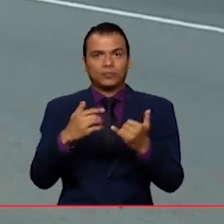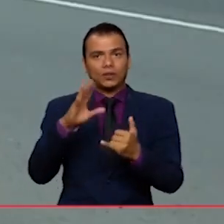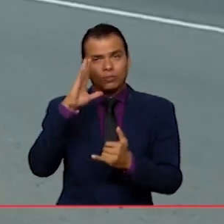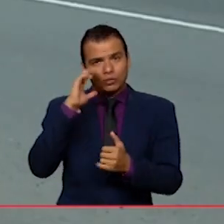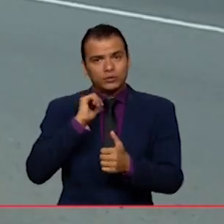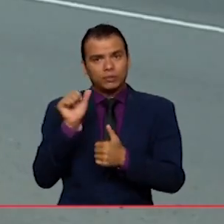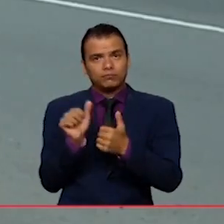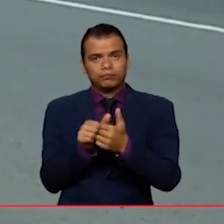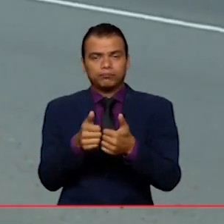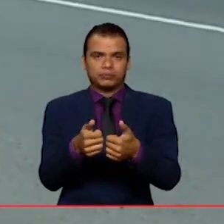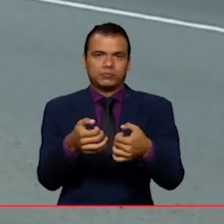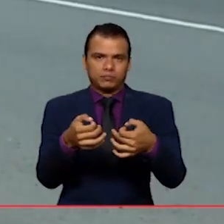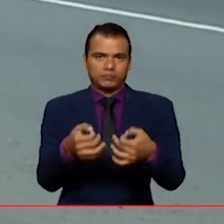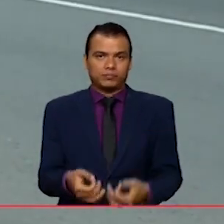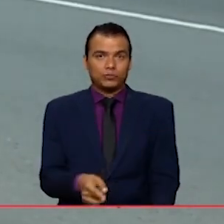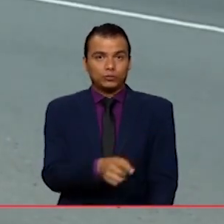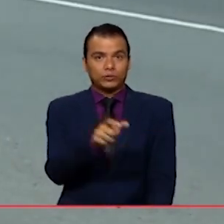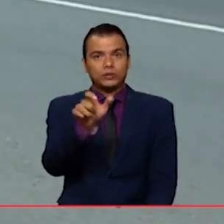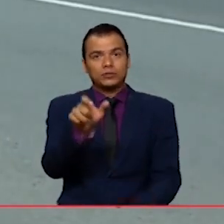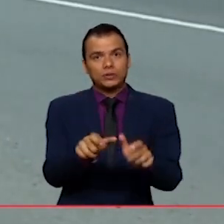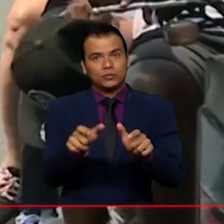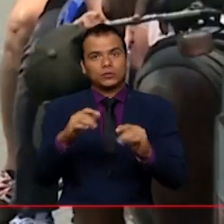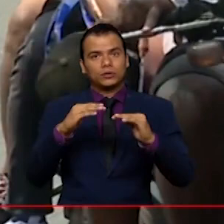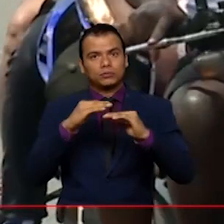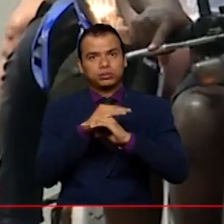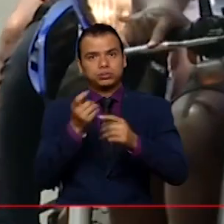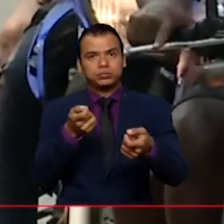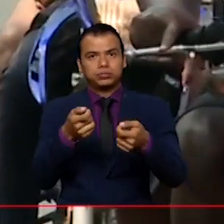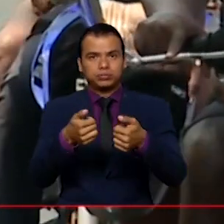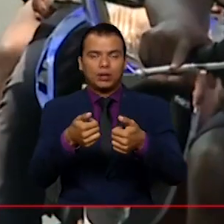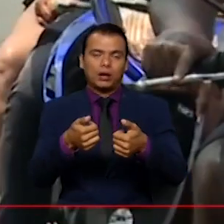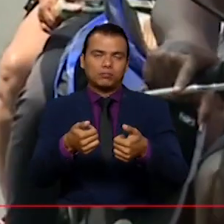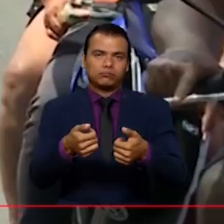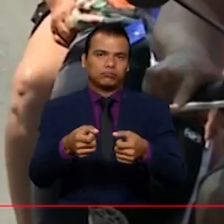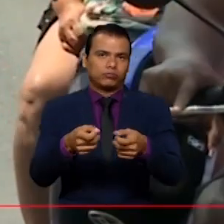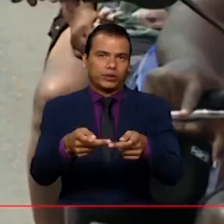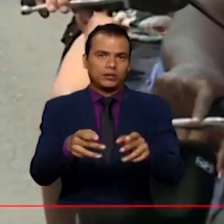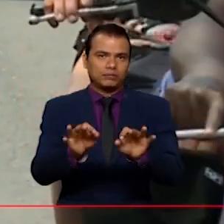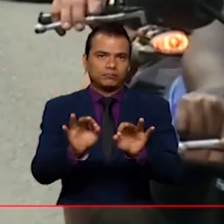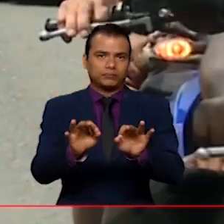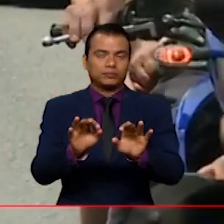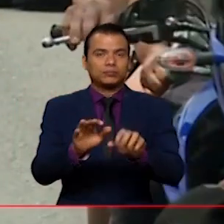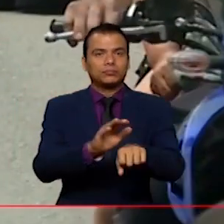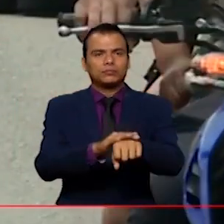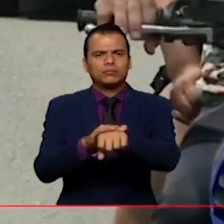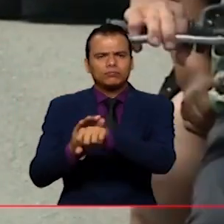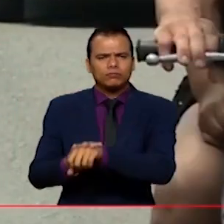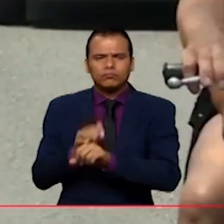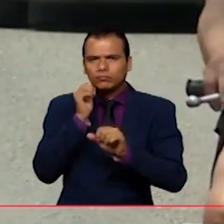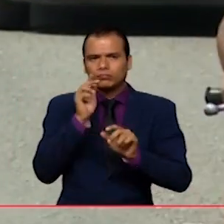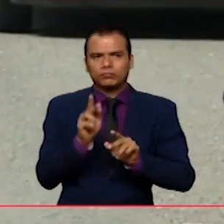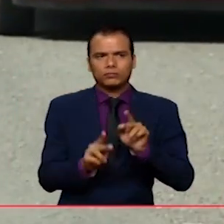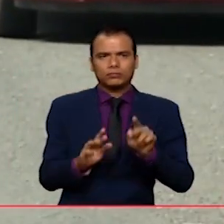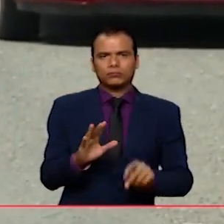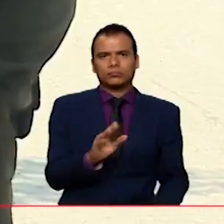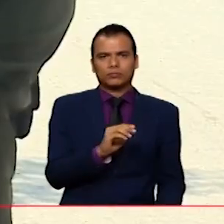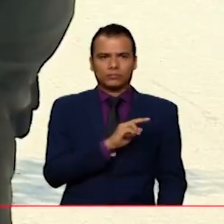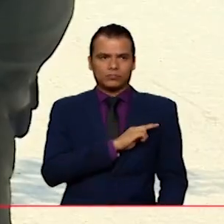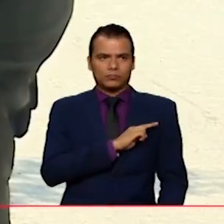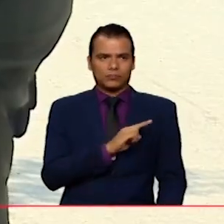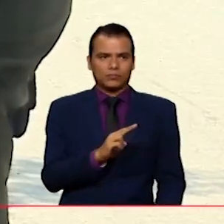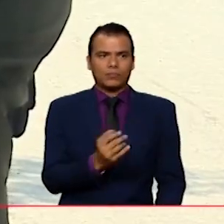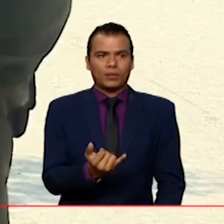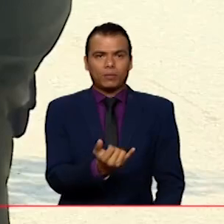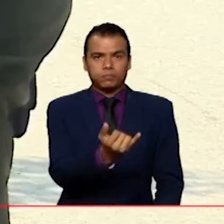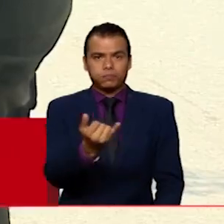los conductores asumen la responsabilidad necesaria en las vías. Hacemos un llamado a todos los vallecaucanos que se movilizan por las